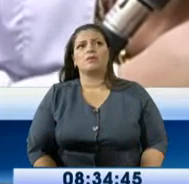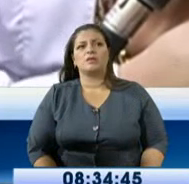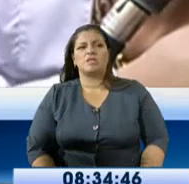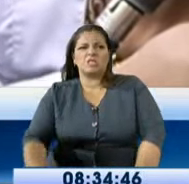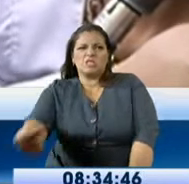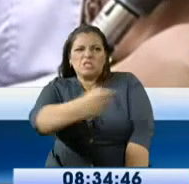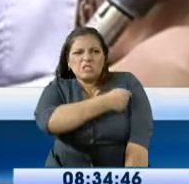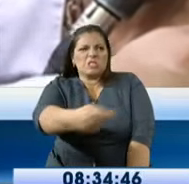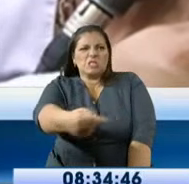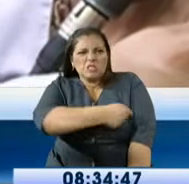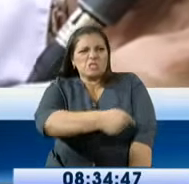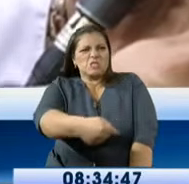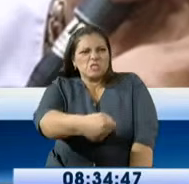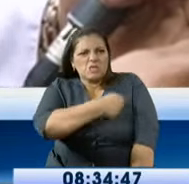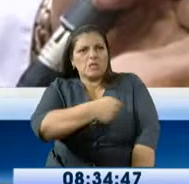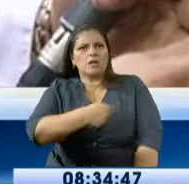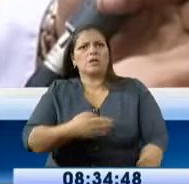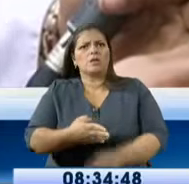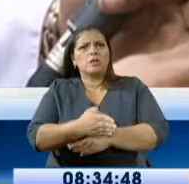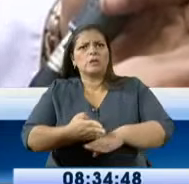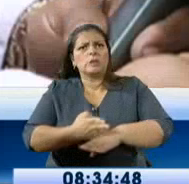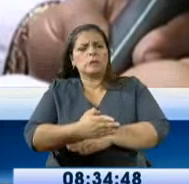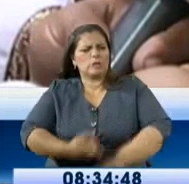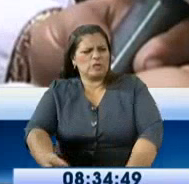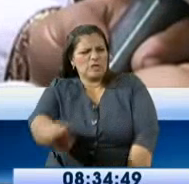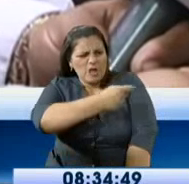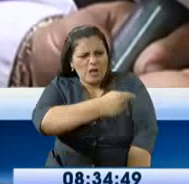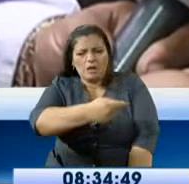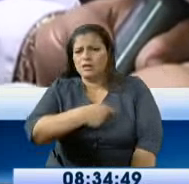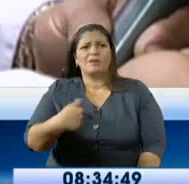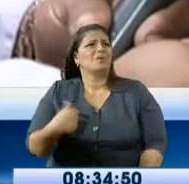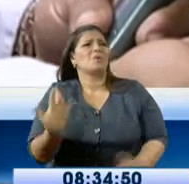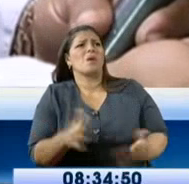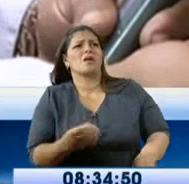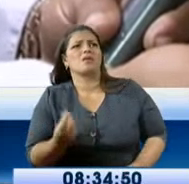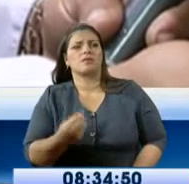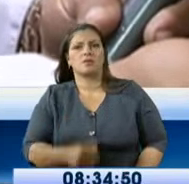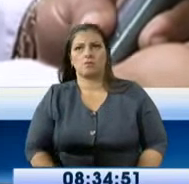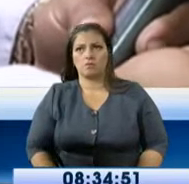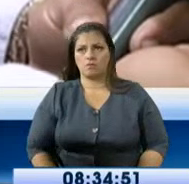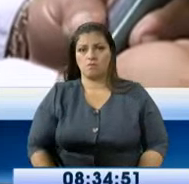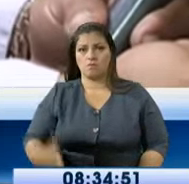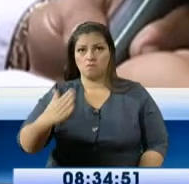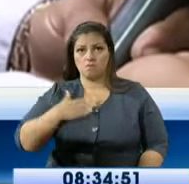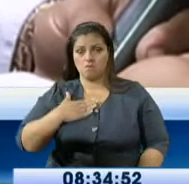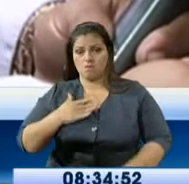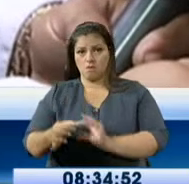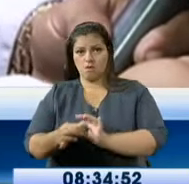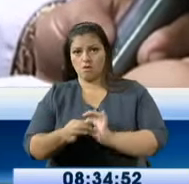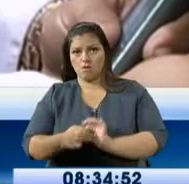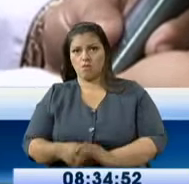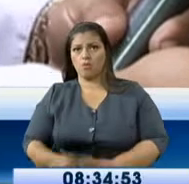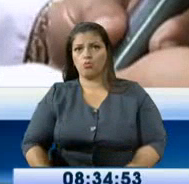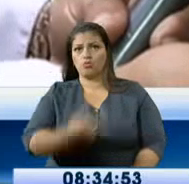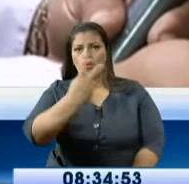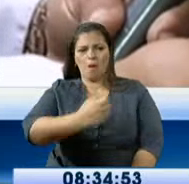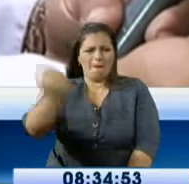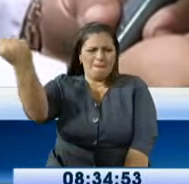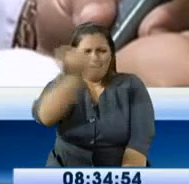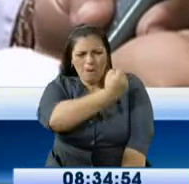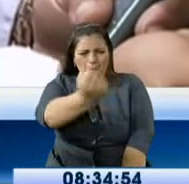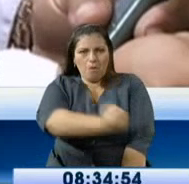hincarme, que le digo que, ¿cómo le voy a dar si no cargo? A mi compañero le metieron dos puñaladas en el brazo, A mí una en la pierna